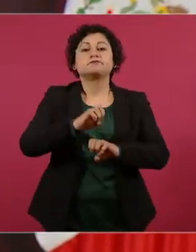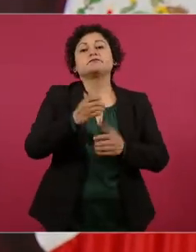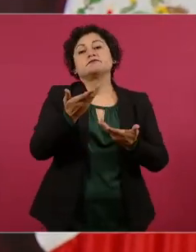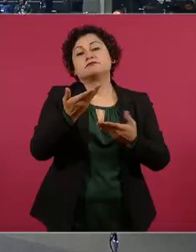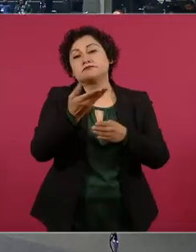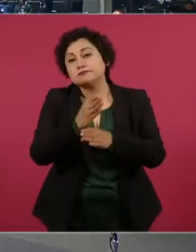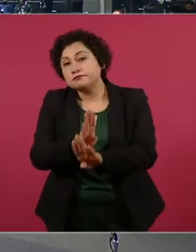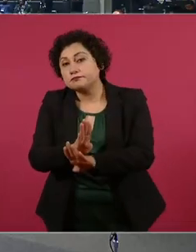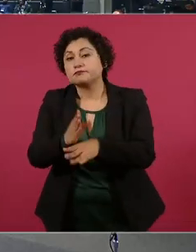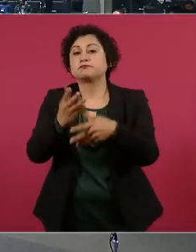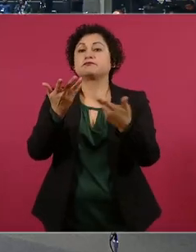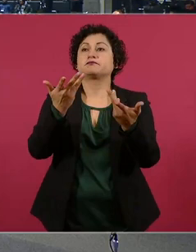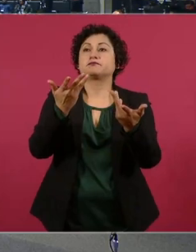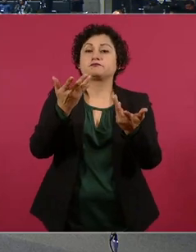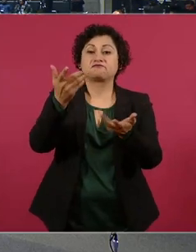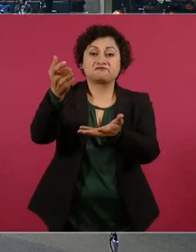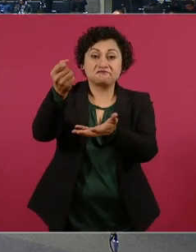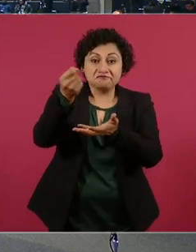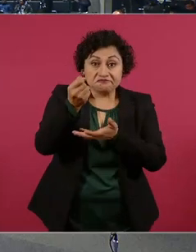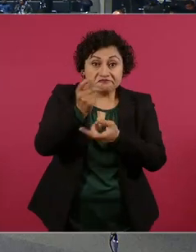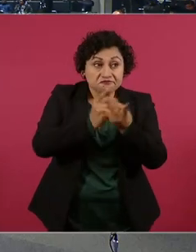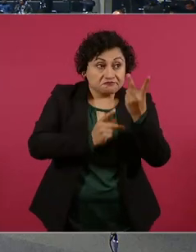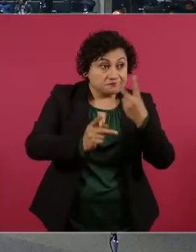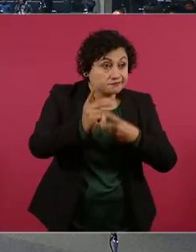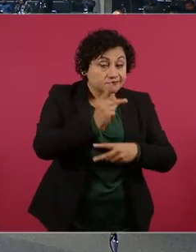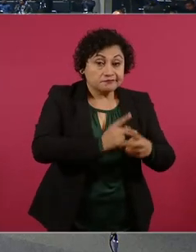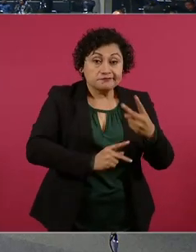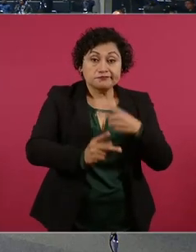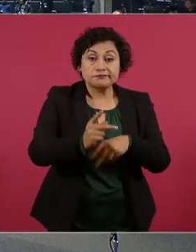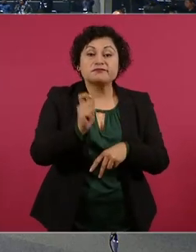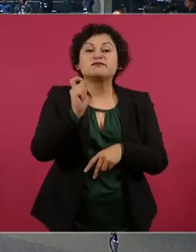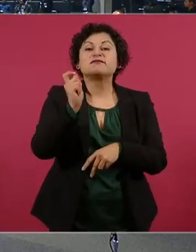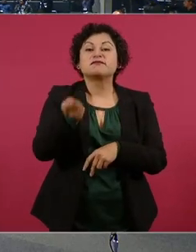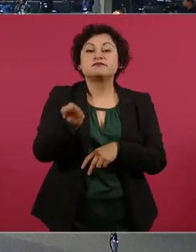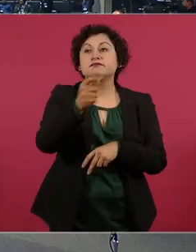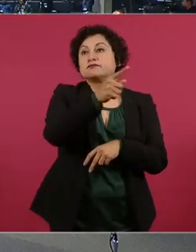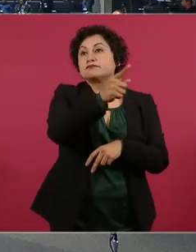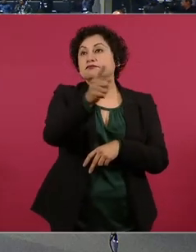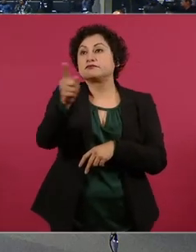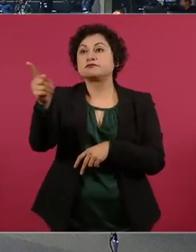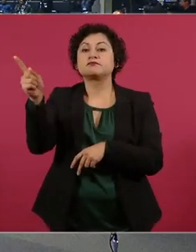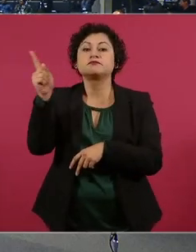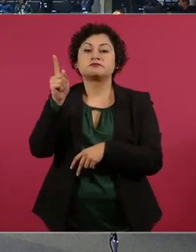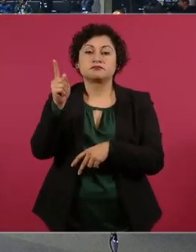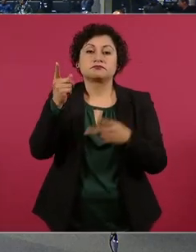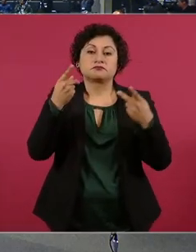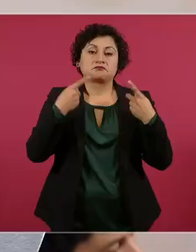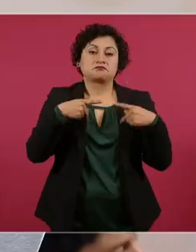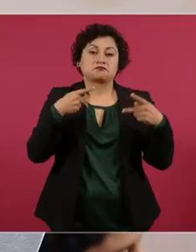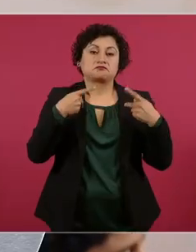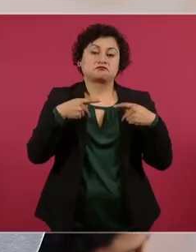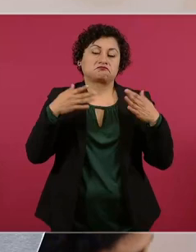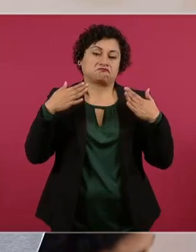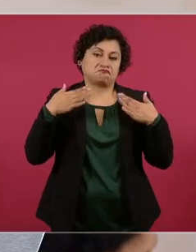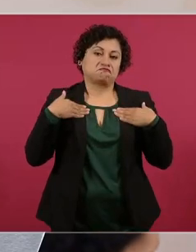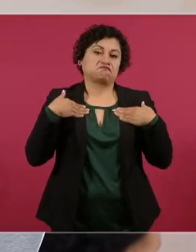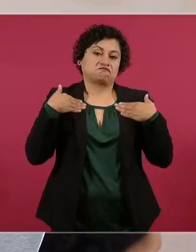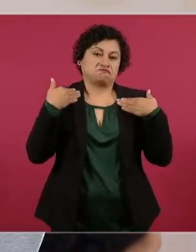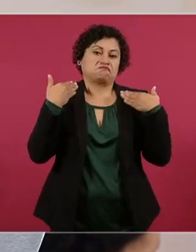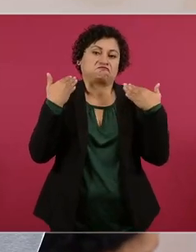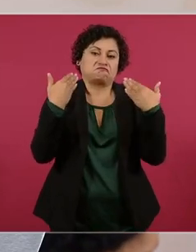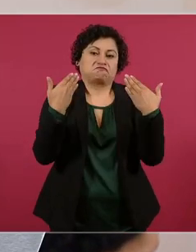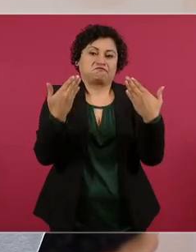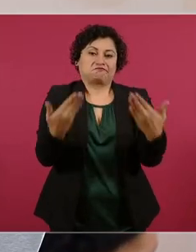banqueros tienen mucha confianza en el manejo